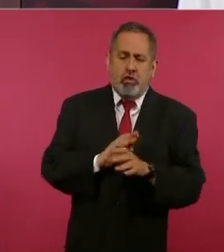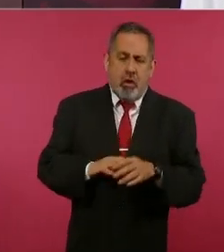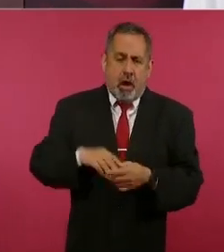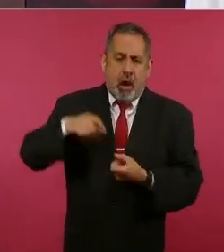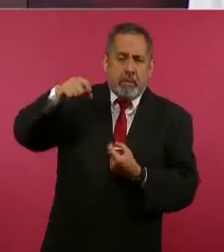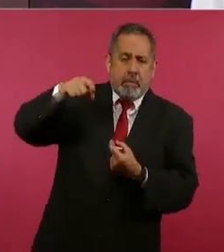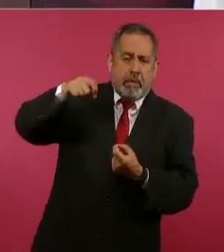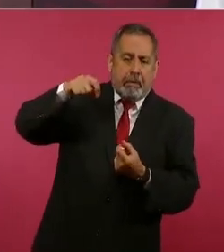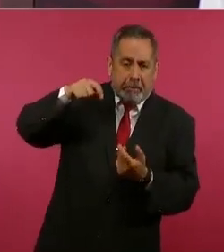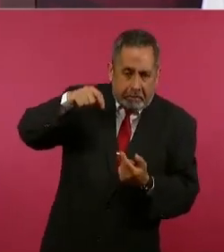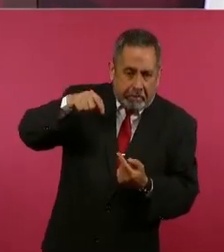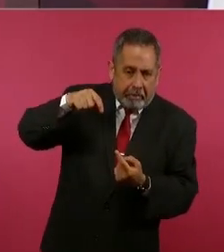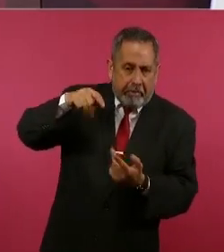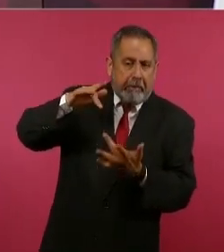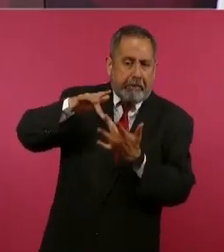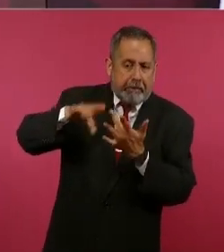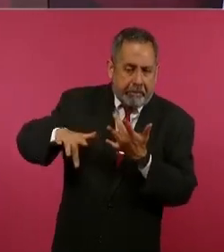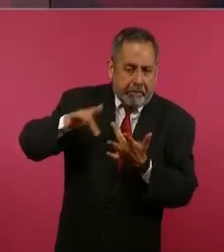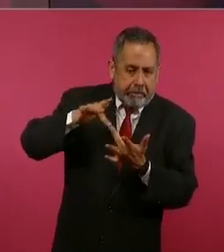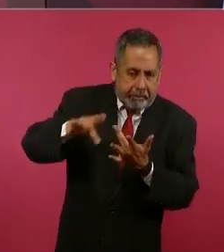señal,